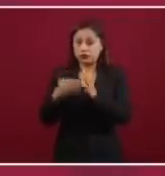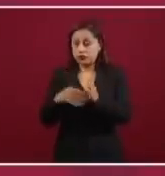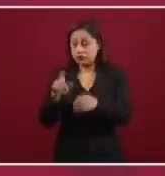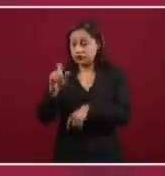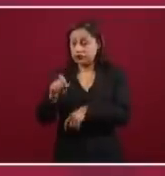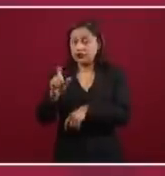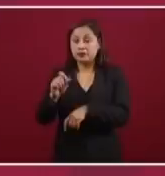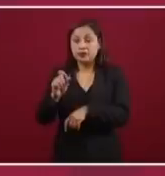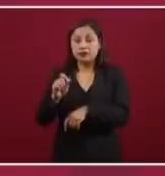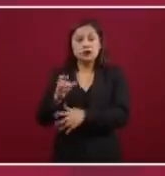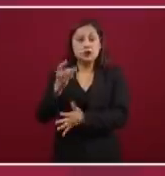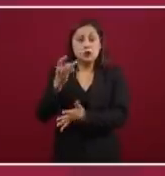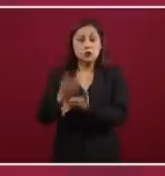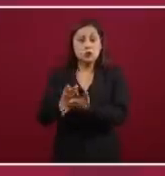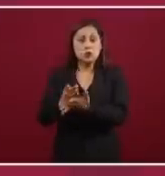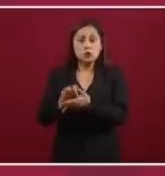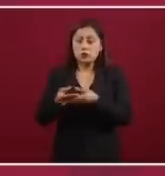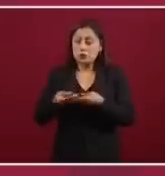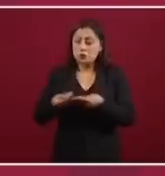alrededor de 4,000.